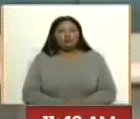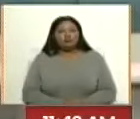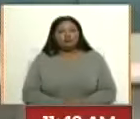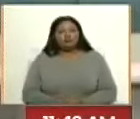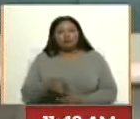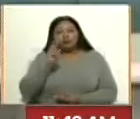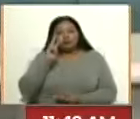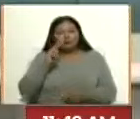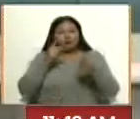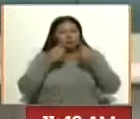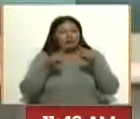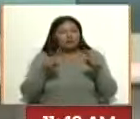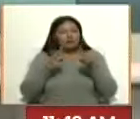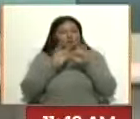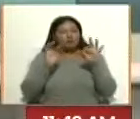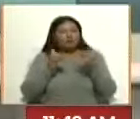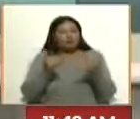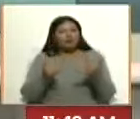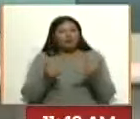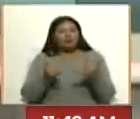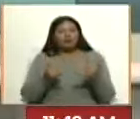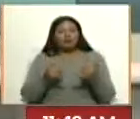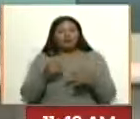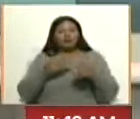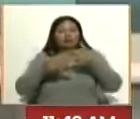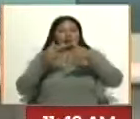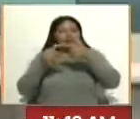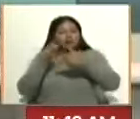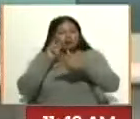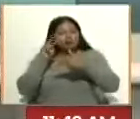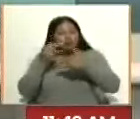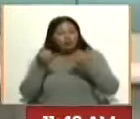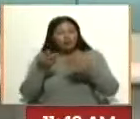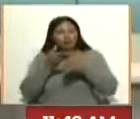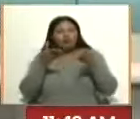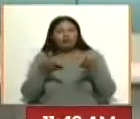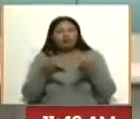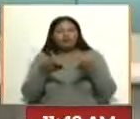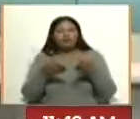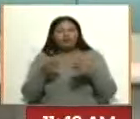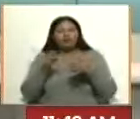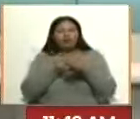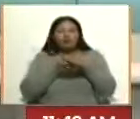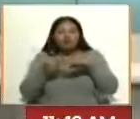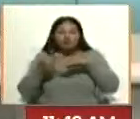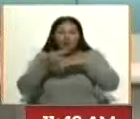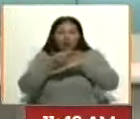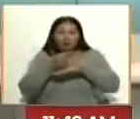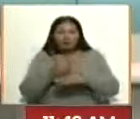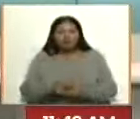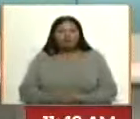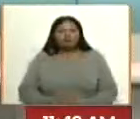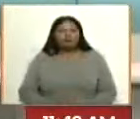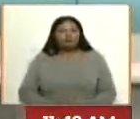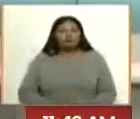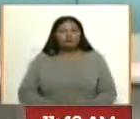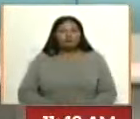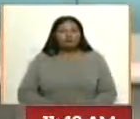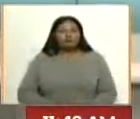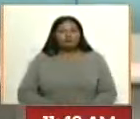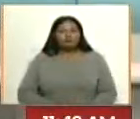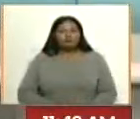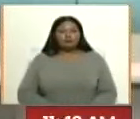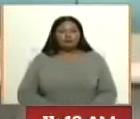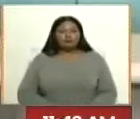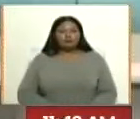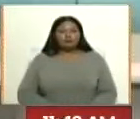la situación o digamos la escalada que tiene en este momento el gobierno de Guyana, ¿no? No es algo aislado de lo que está pasando con esta